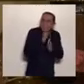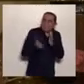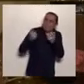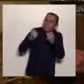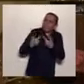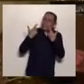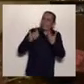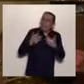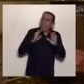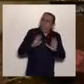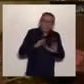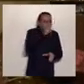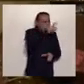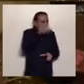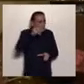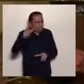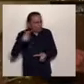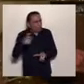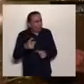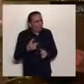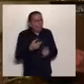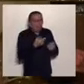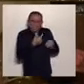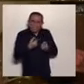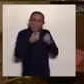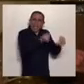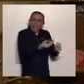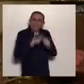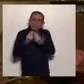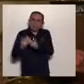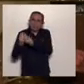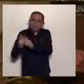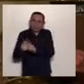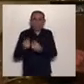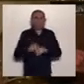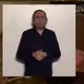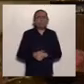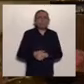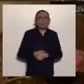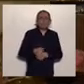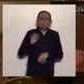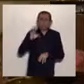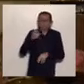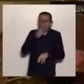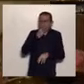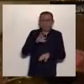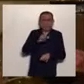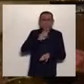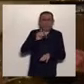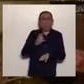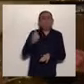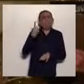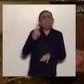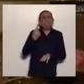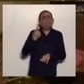ha regalado para ponerlos en práctica, para ponerlos en obra. Y esto no se hace fácilmente.